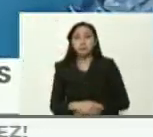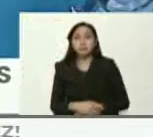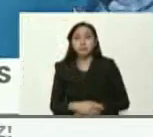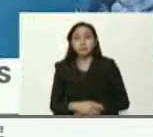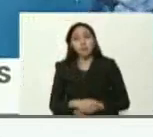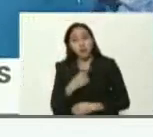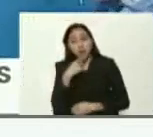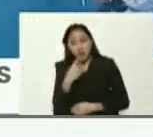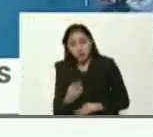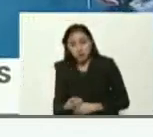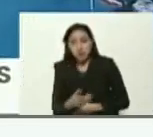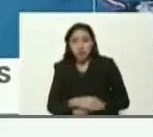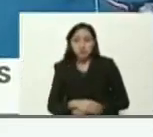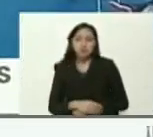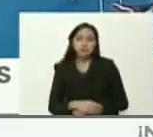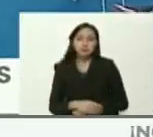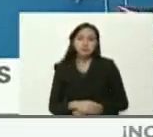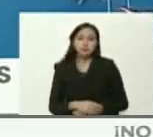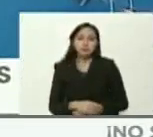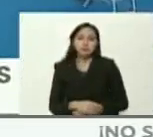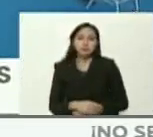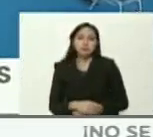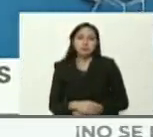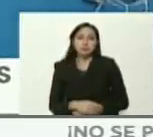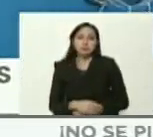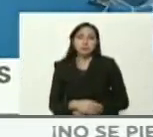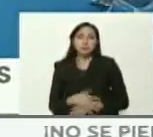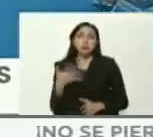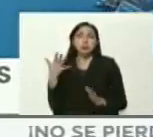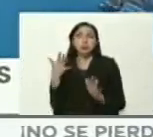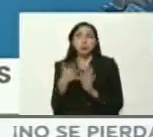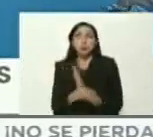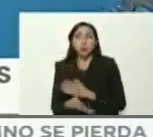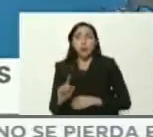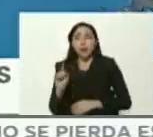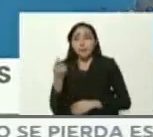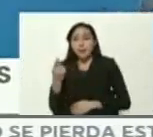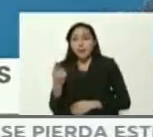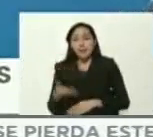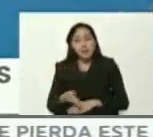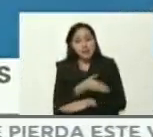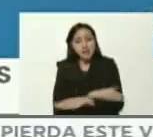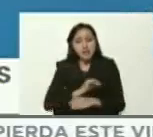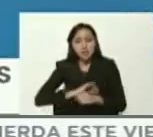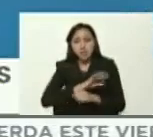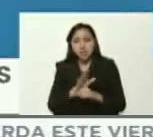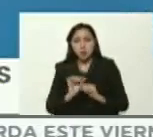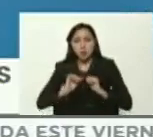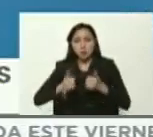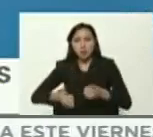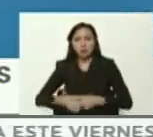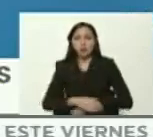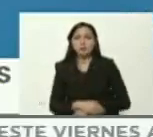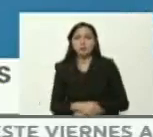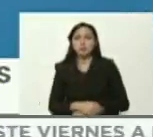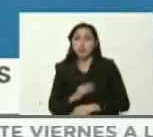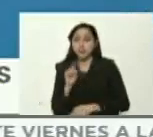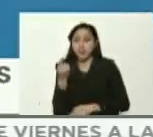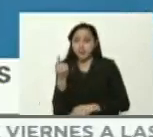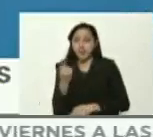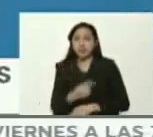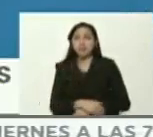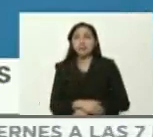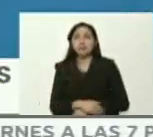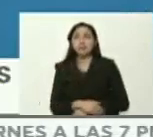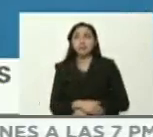Lo decía yo con relación a la primera ola de la pandemia. La primera ola